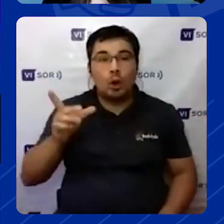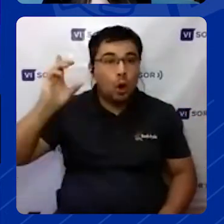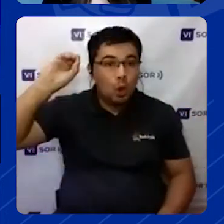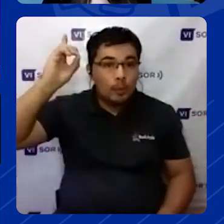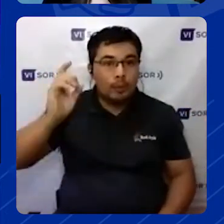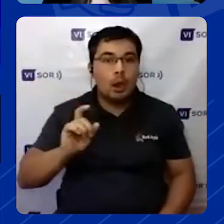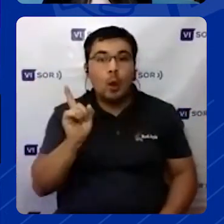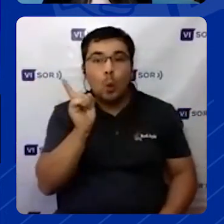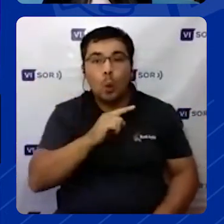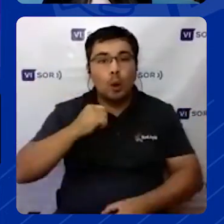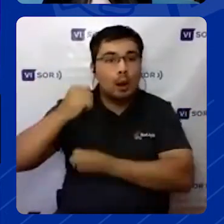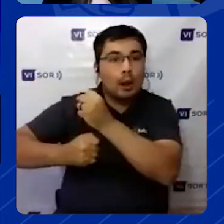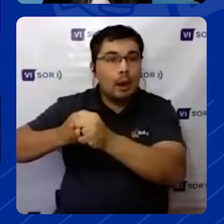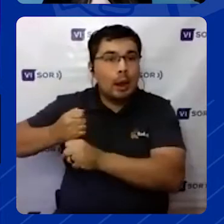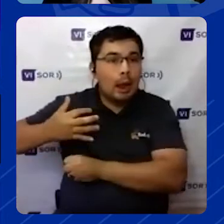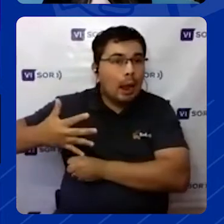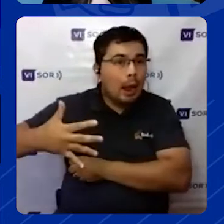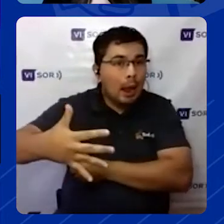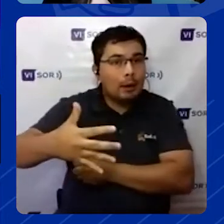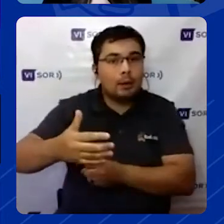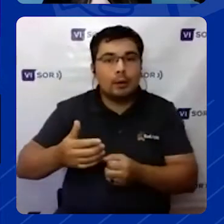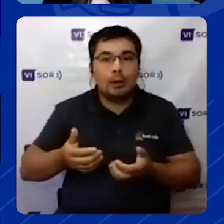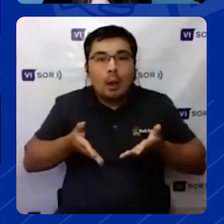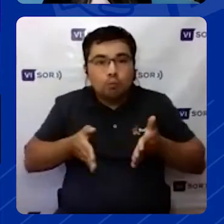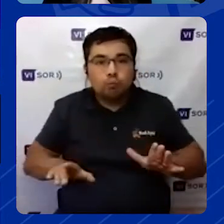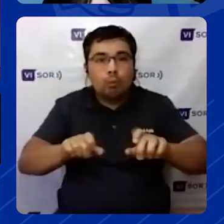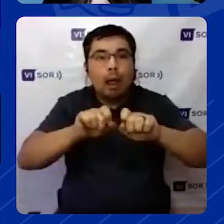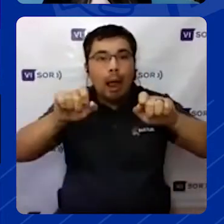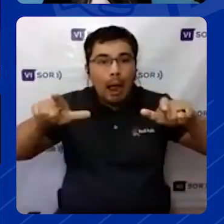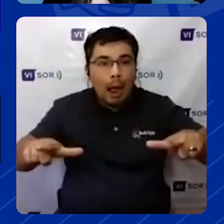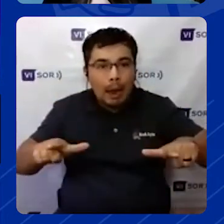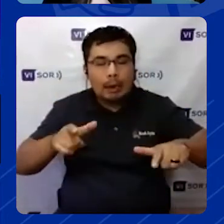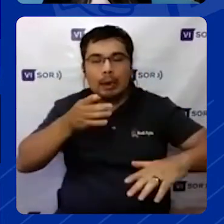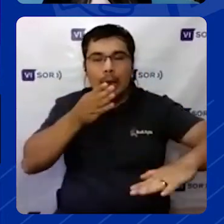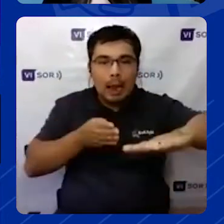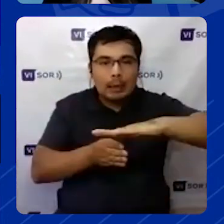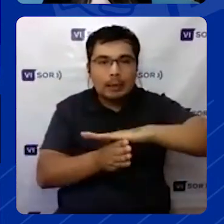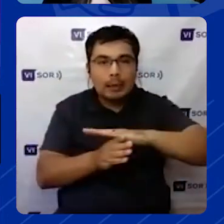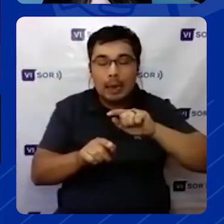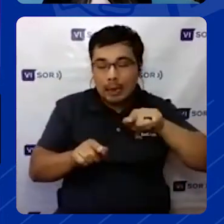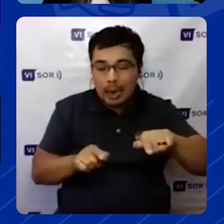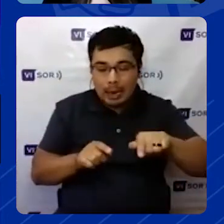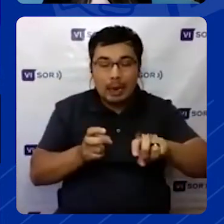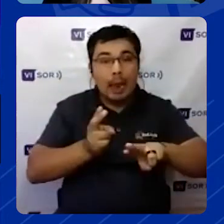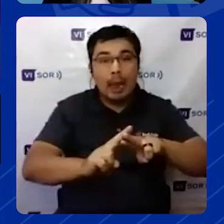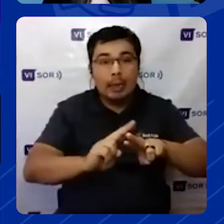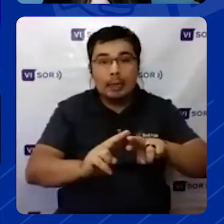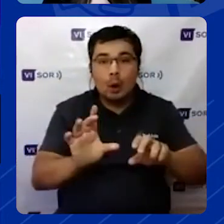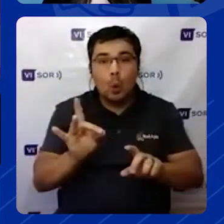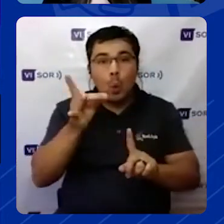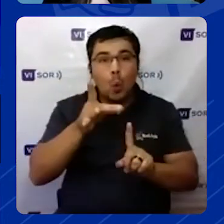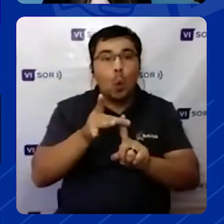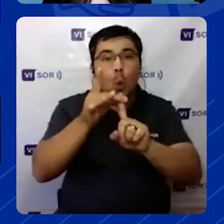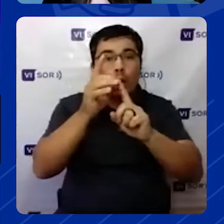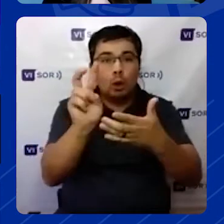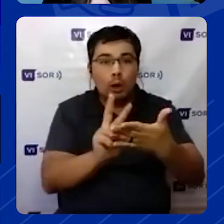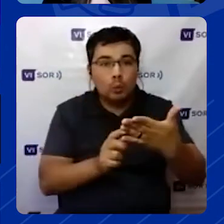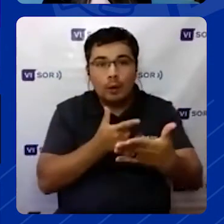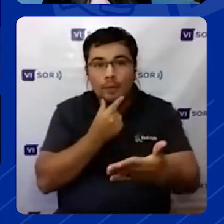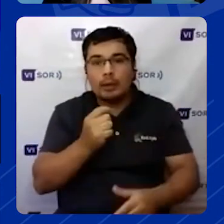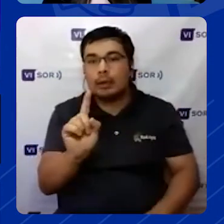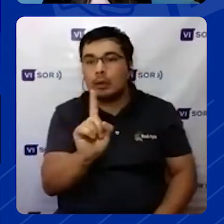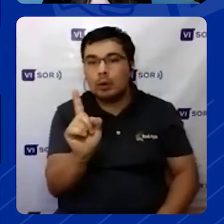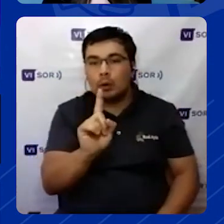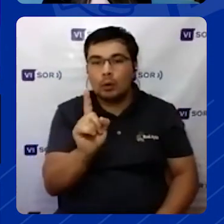un área naciente fue accesibilidad. Y dentro de accesibilidad no solo hacemos lectura fácil, sino que también aplicamos soluciones